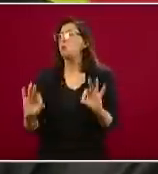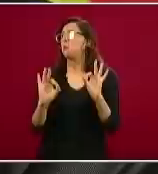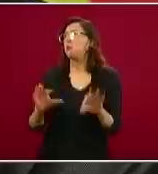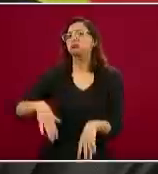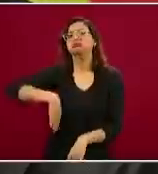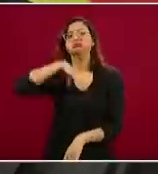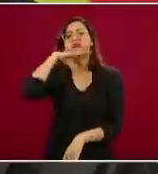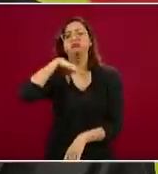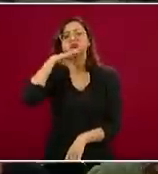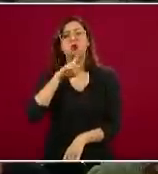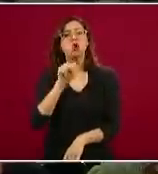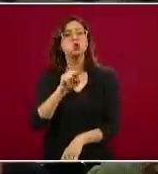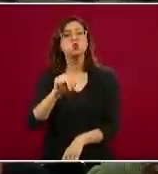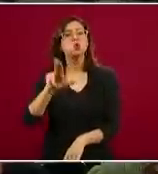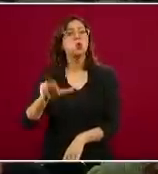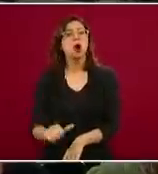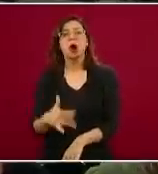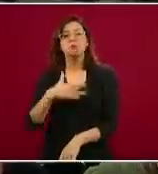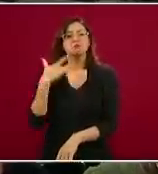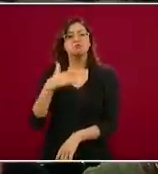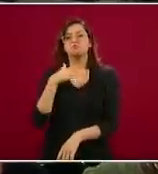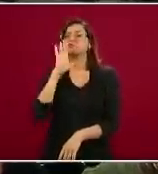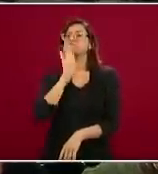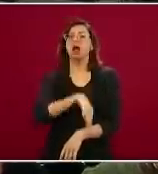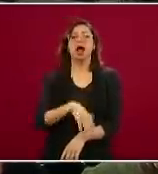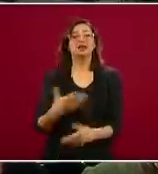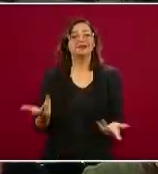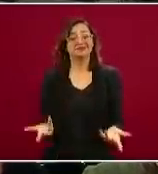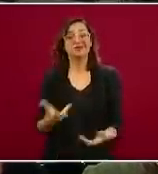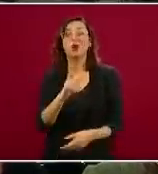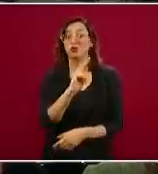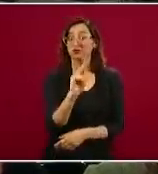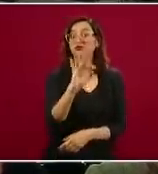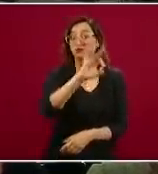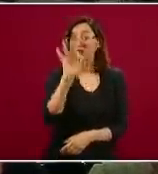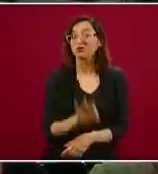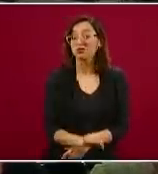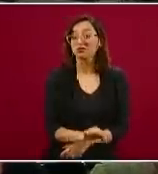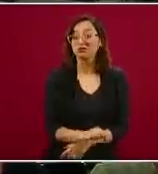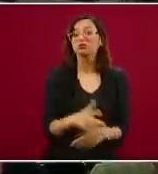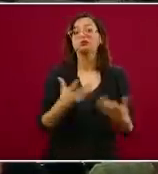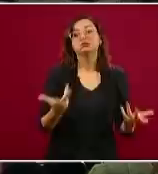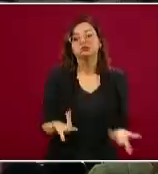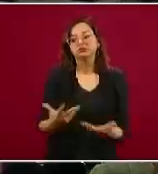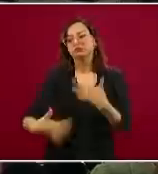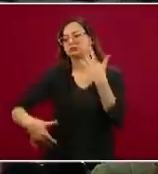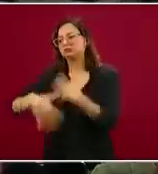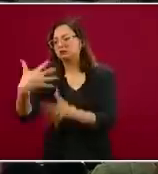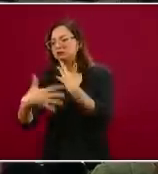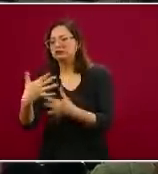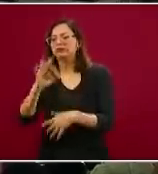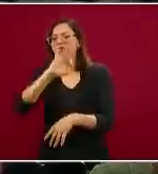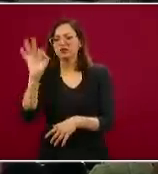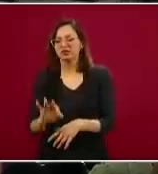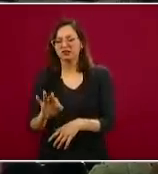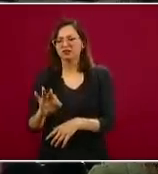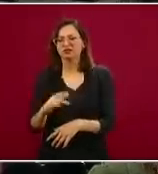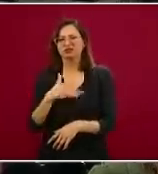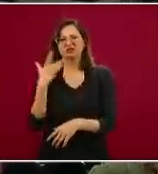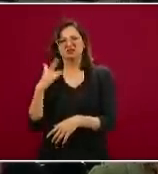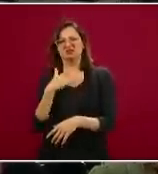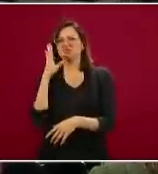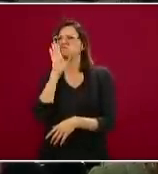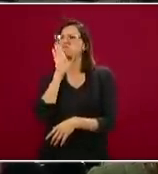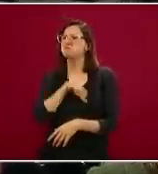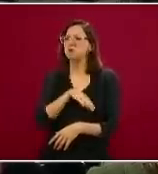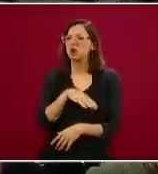caso puede ser hasta 80%. 15% de las personas puede ser que tengamos una enfermedad que sí nos demos cuenta,